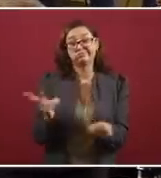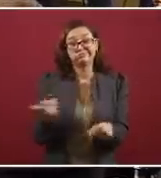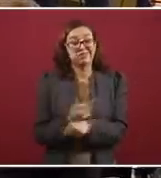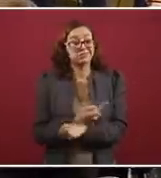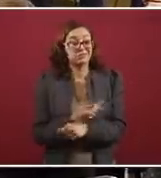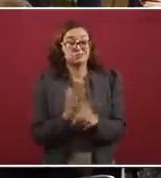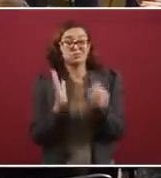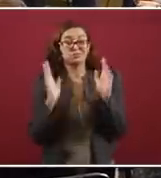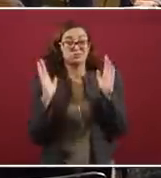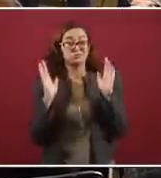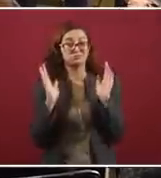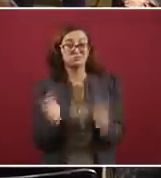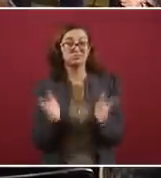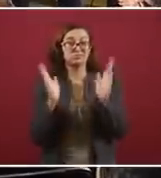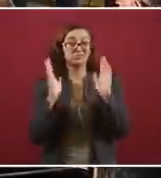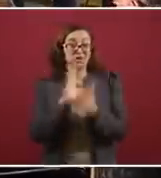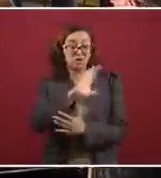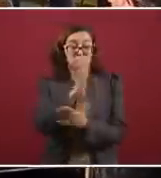contratos,